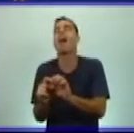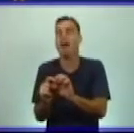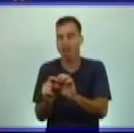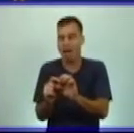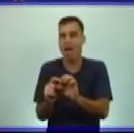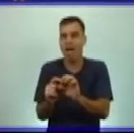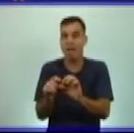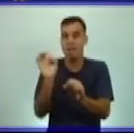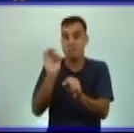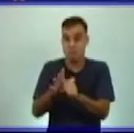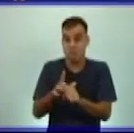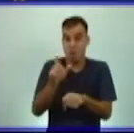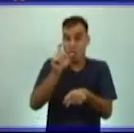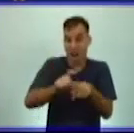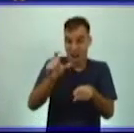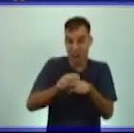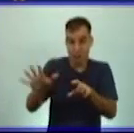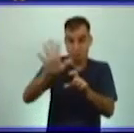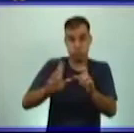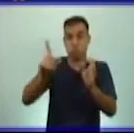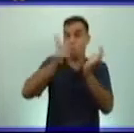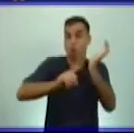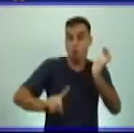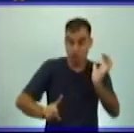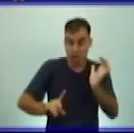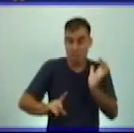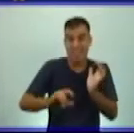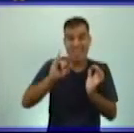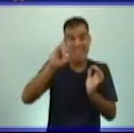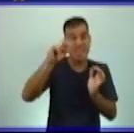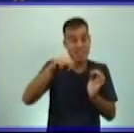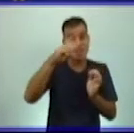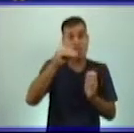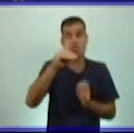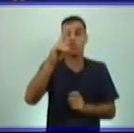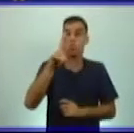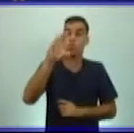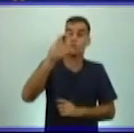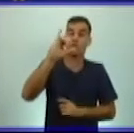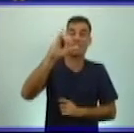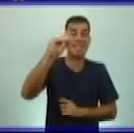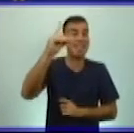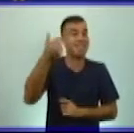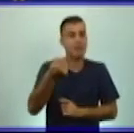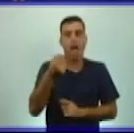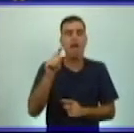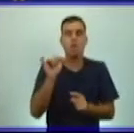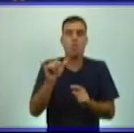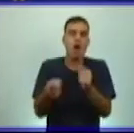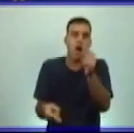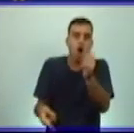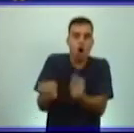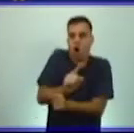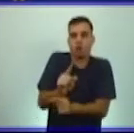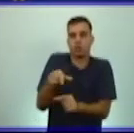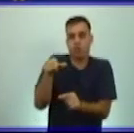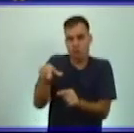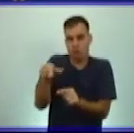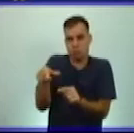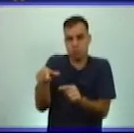de la corriente inducida se opone a la causa que la origina y es la manera de confirmarlo. Cuando ese